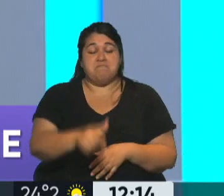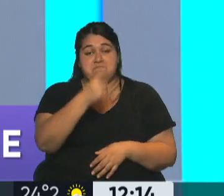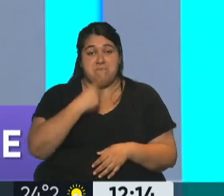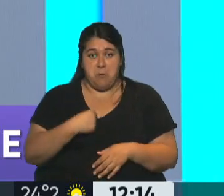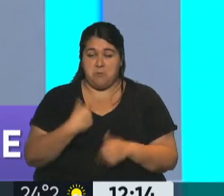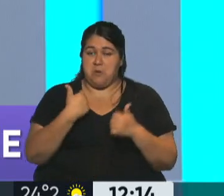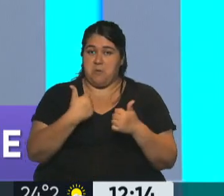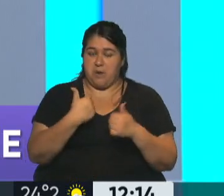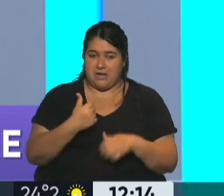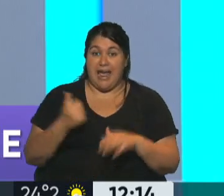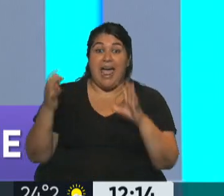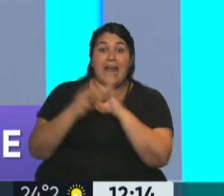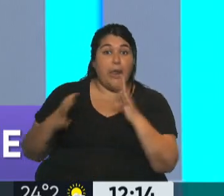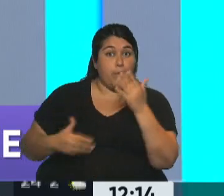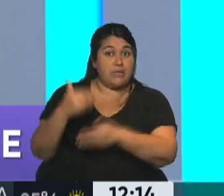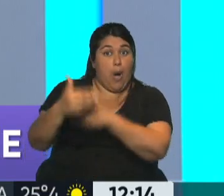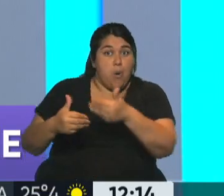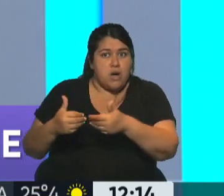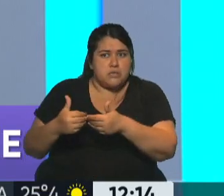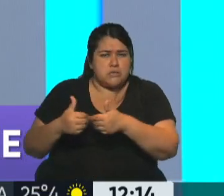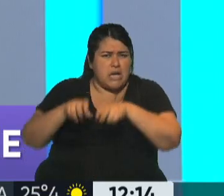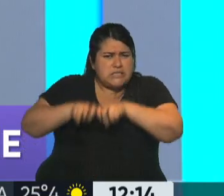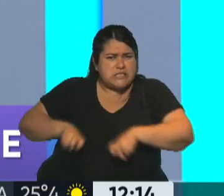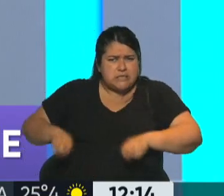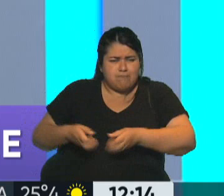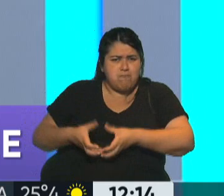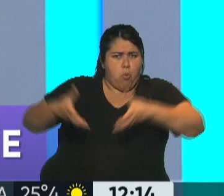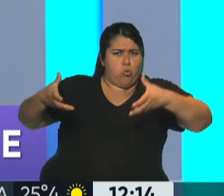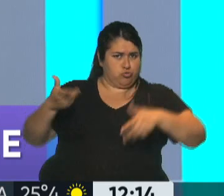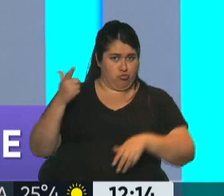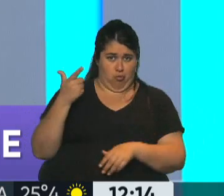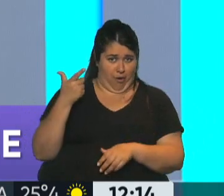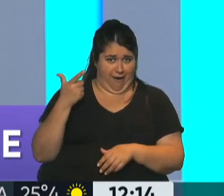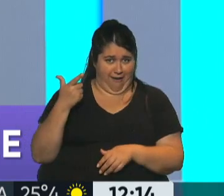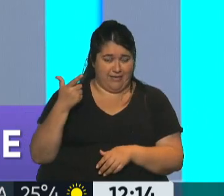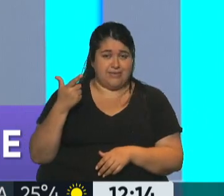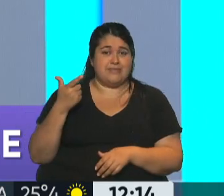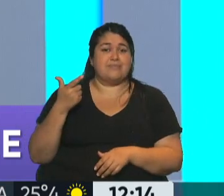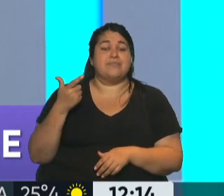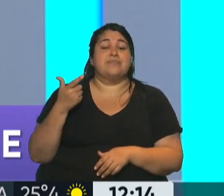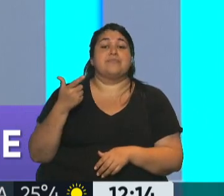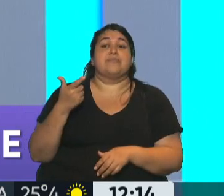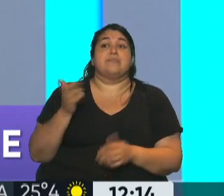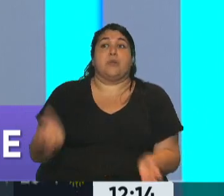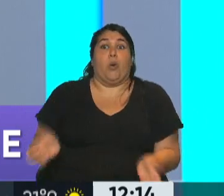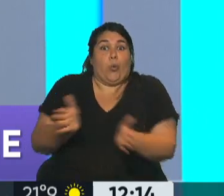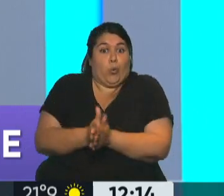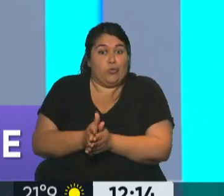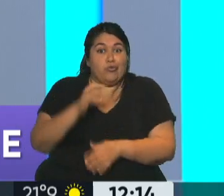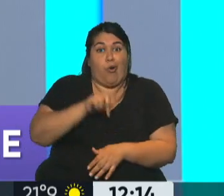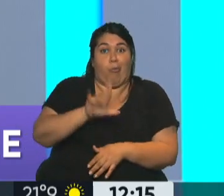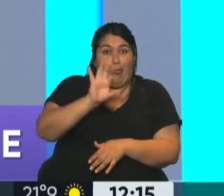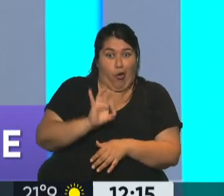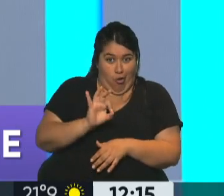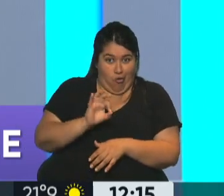Avanza está todavía muy débil en términos de no llega ni a un tercio, incluso juntándose con el bloque del PRO que hoy